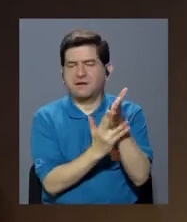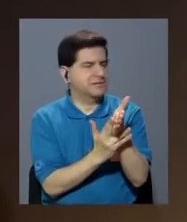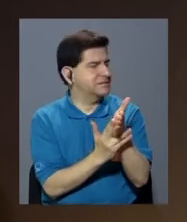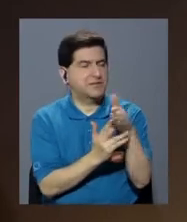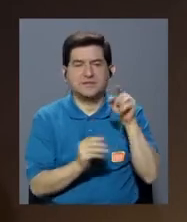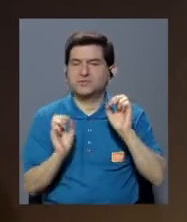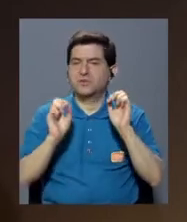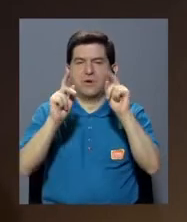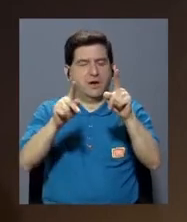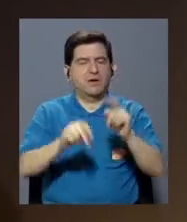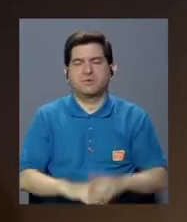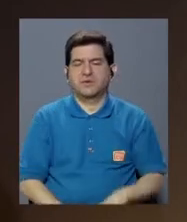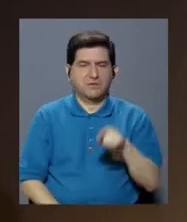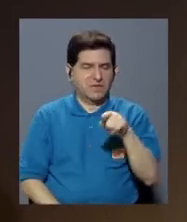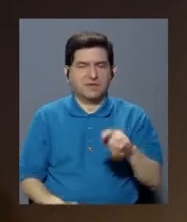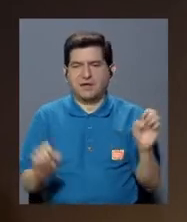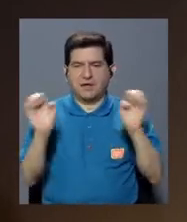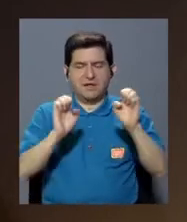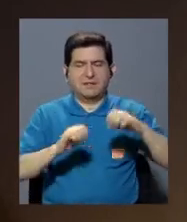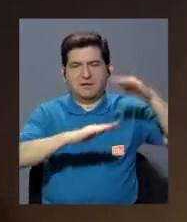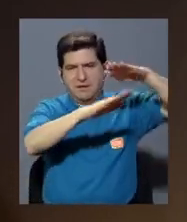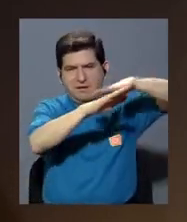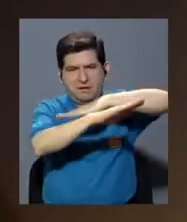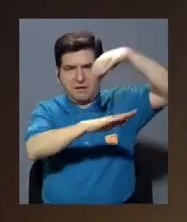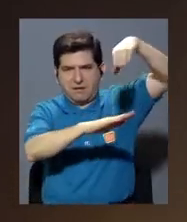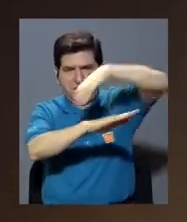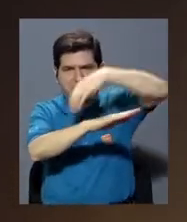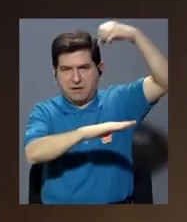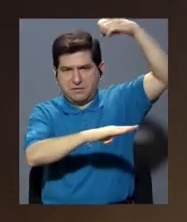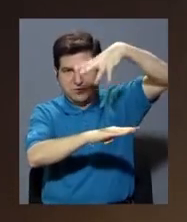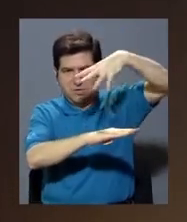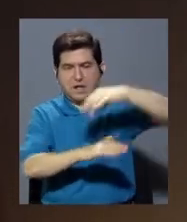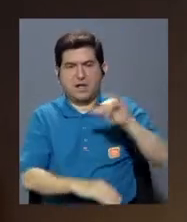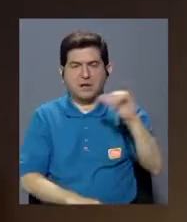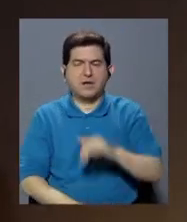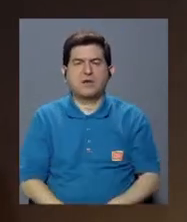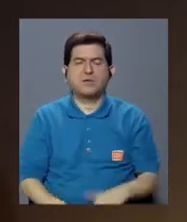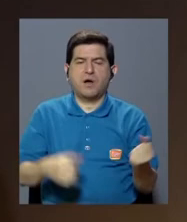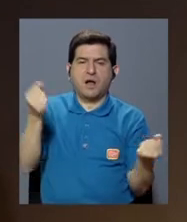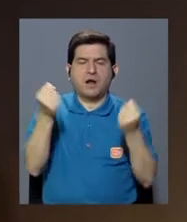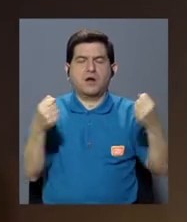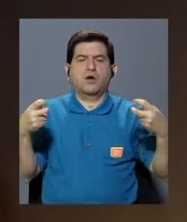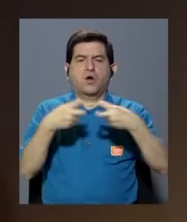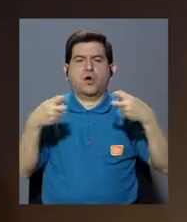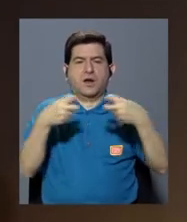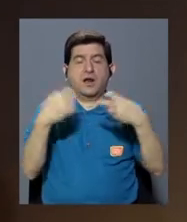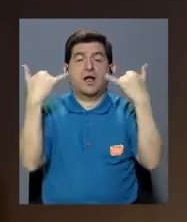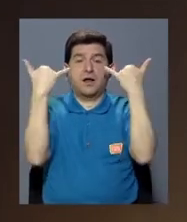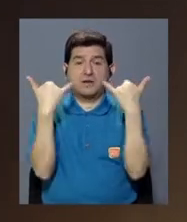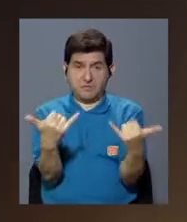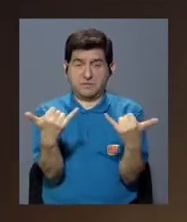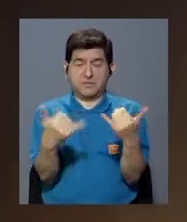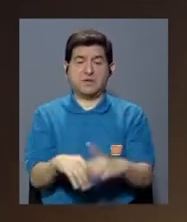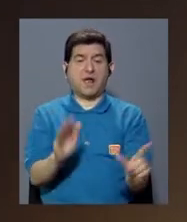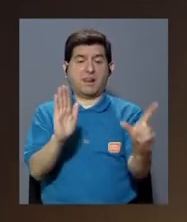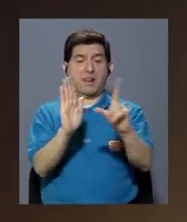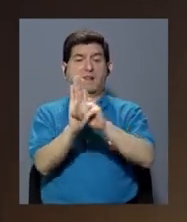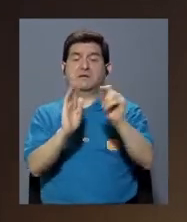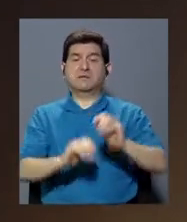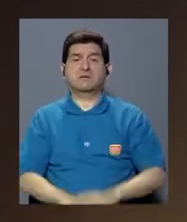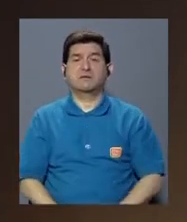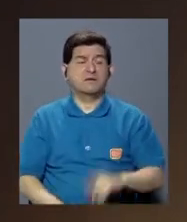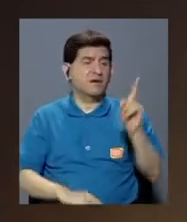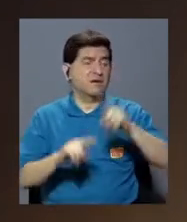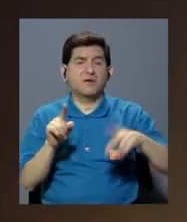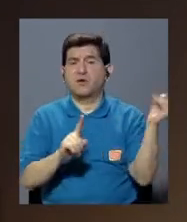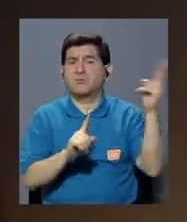acceso a esa posibilidad. ¿Verdad? Porque igual sucede con el carro eléctrico. Ya está la